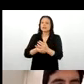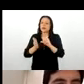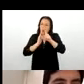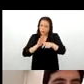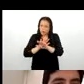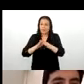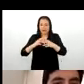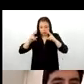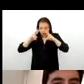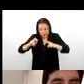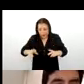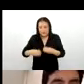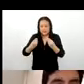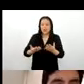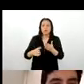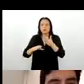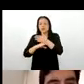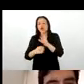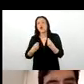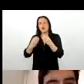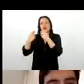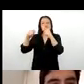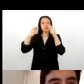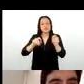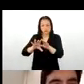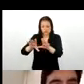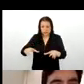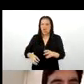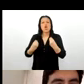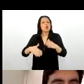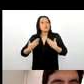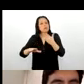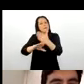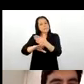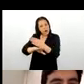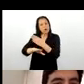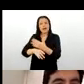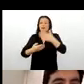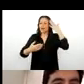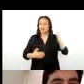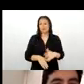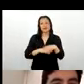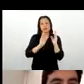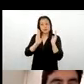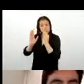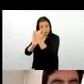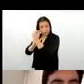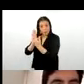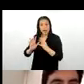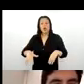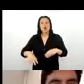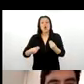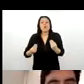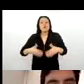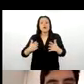intervención, de cómo el turismo se está desarrollando, cómo podemos mejorar lo que ya hemos planificado, cómo podemos lograr los resultados